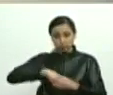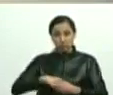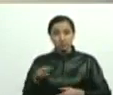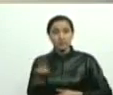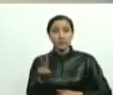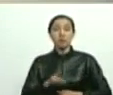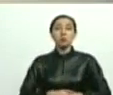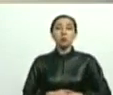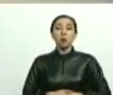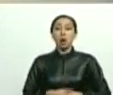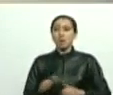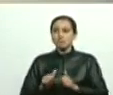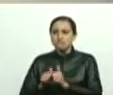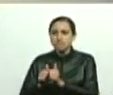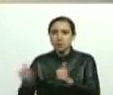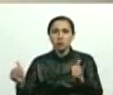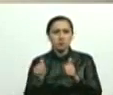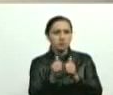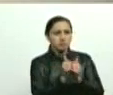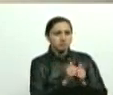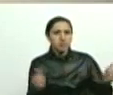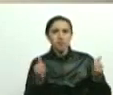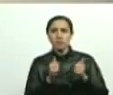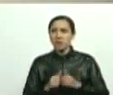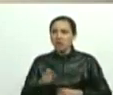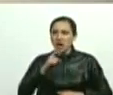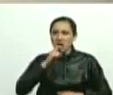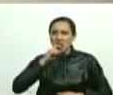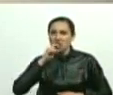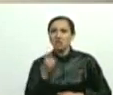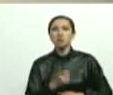para dividir, para crear odio,